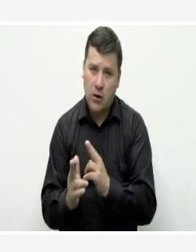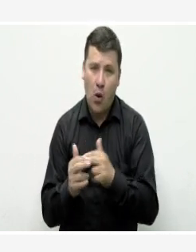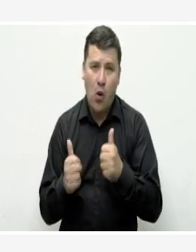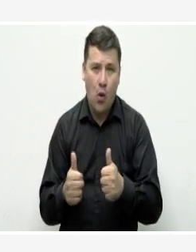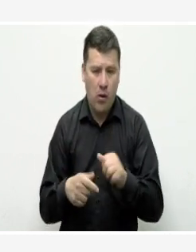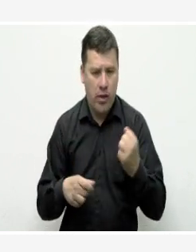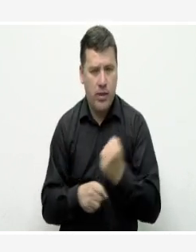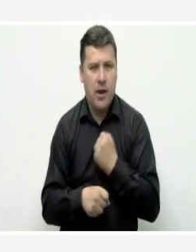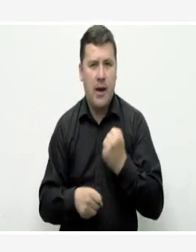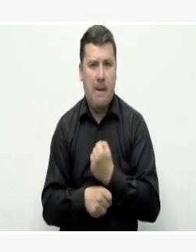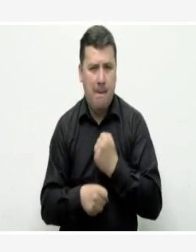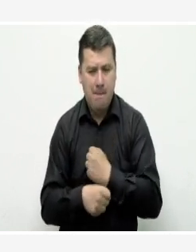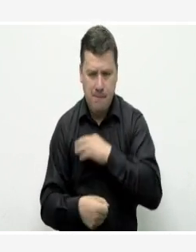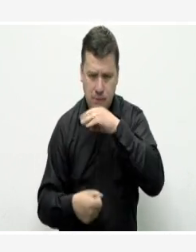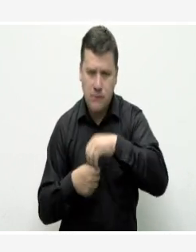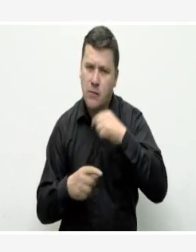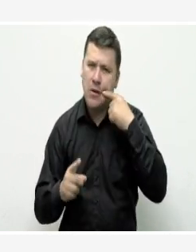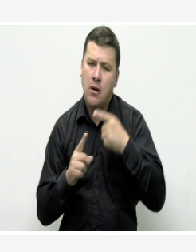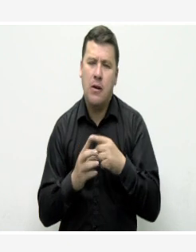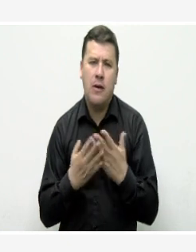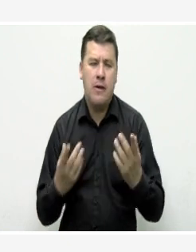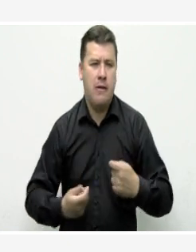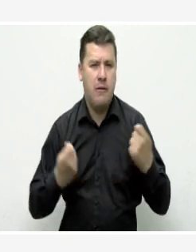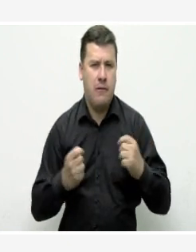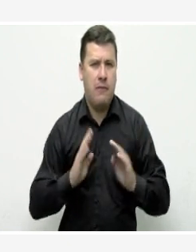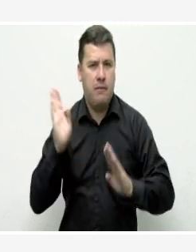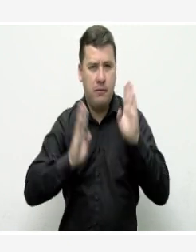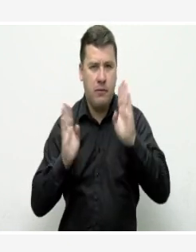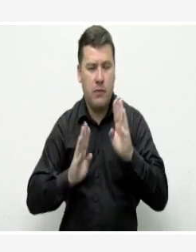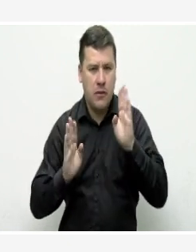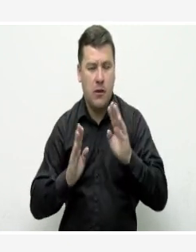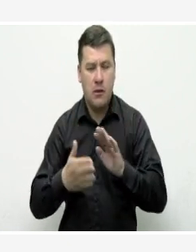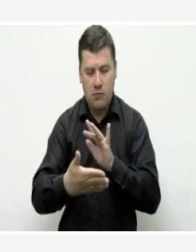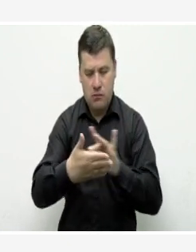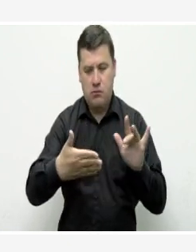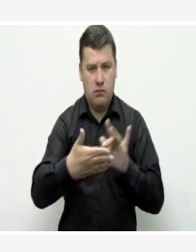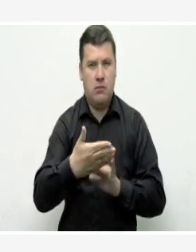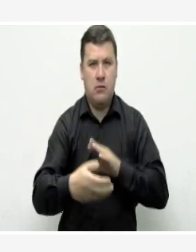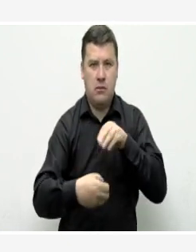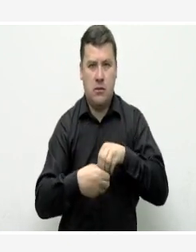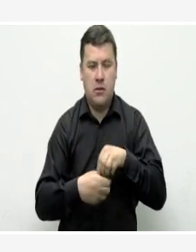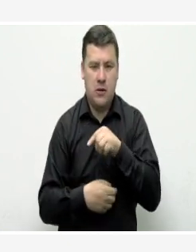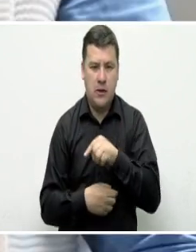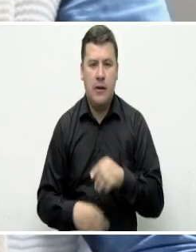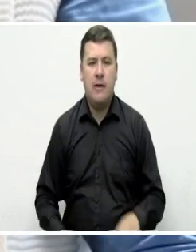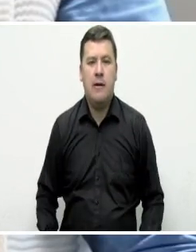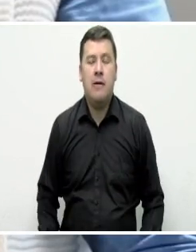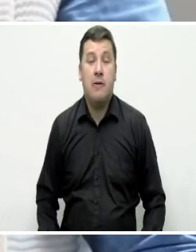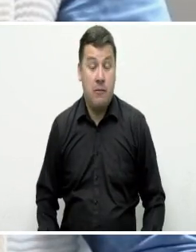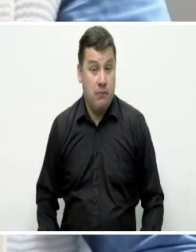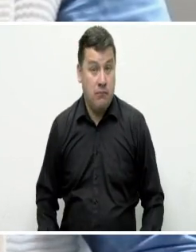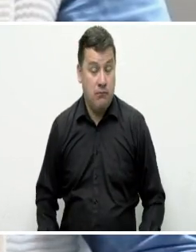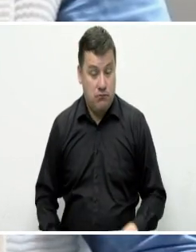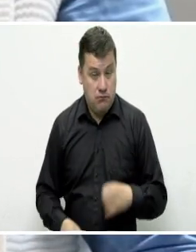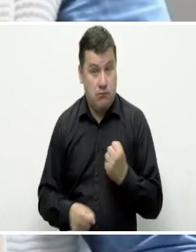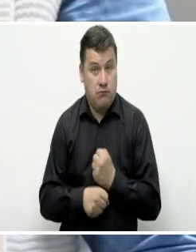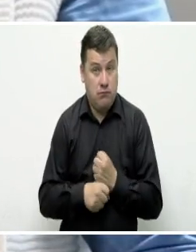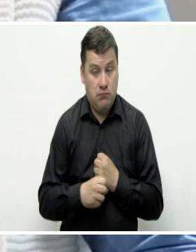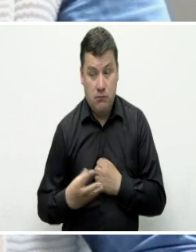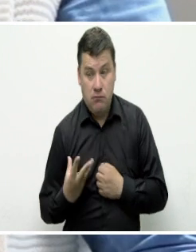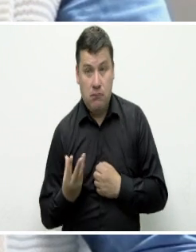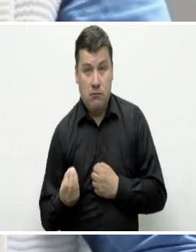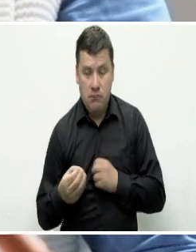buenos trabajos que se hacen en campañas a nivel digital, especialmente en mobile. El hecho de trabajar en equipo,